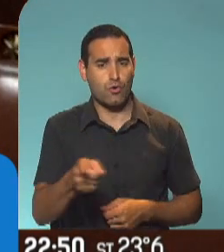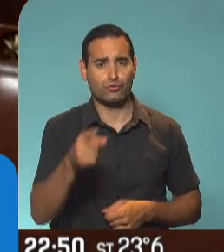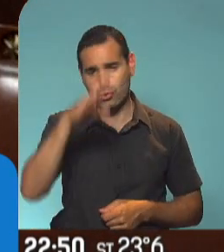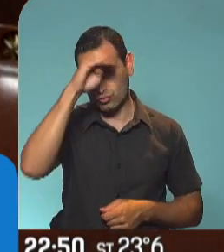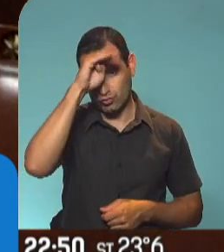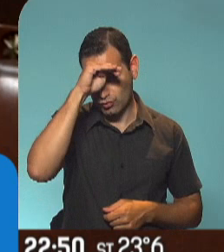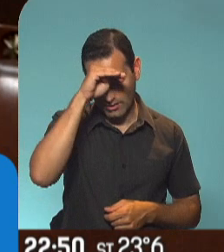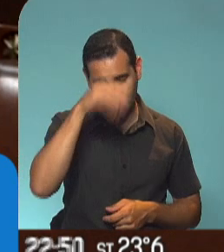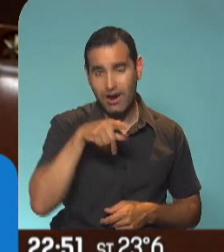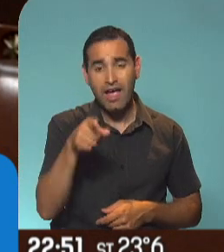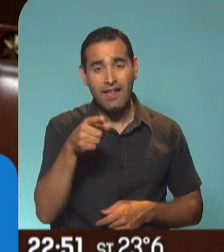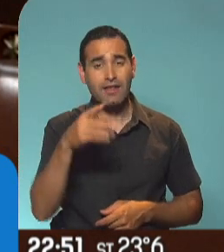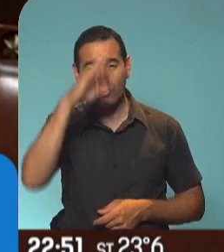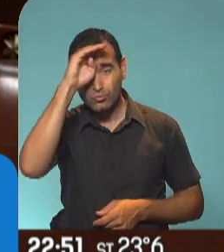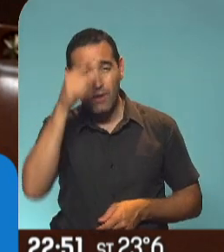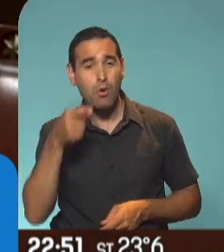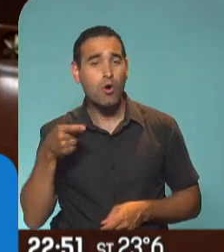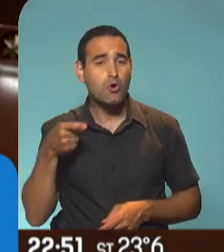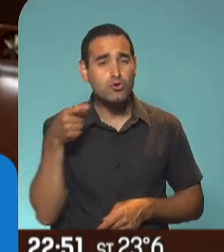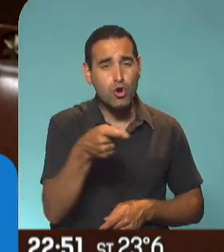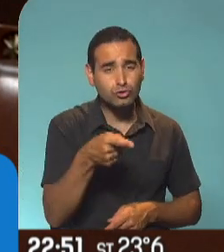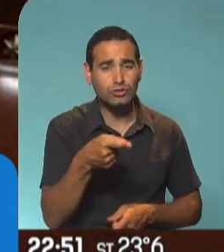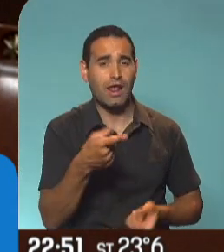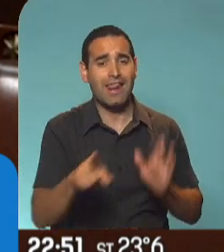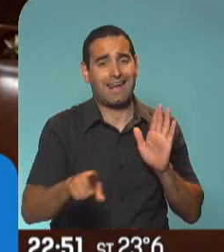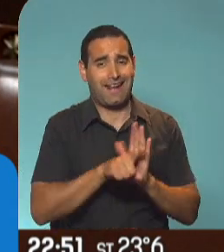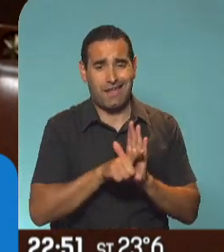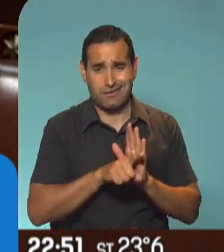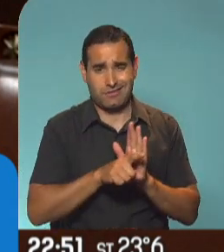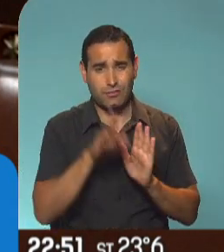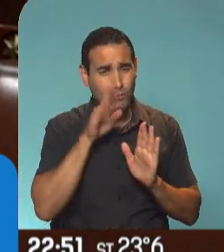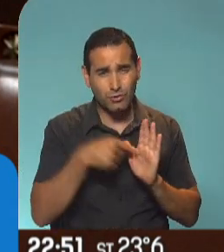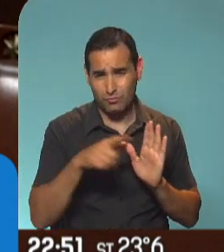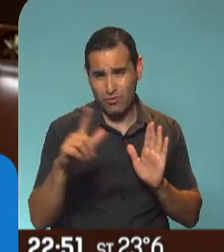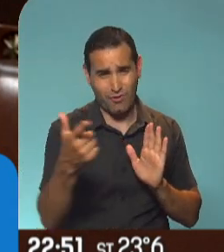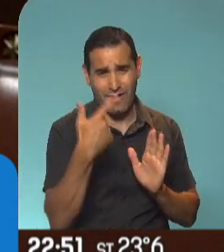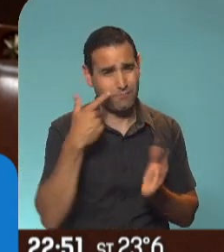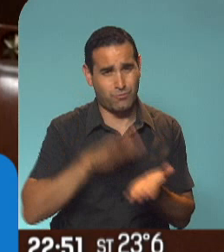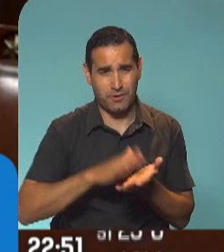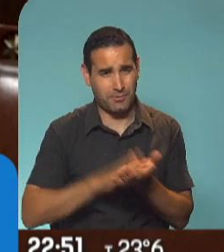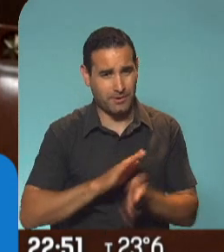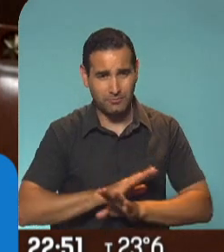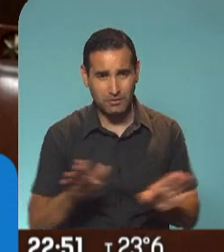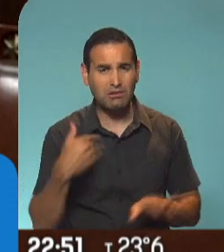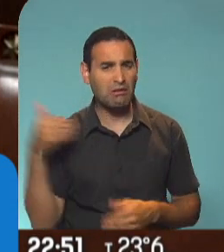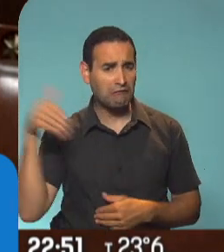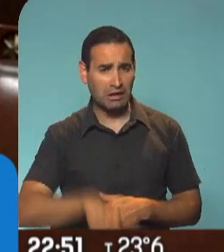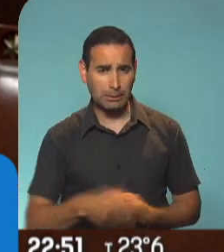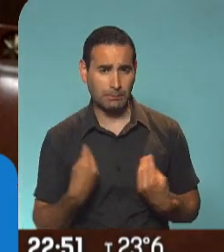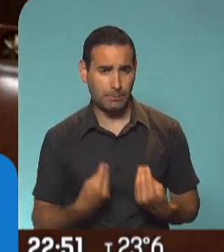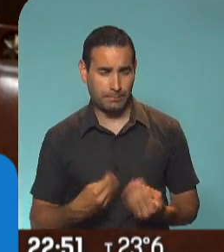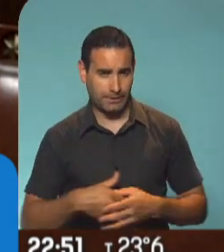that Donald J. Trump violated any criminal statute of the United States. So why are we